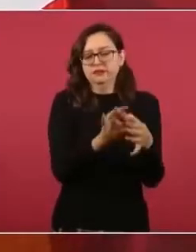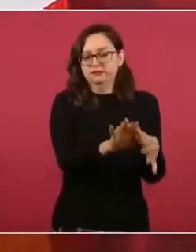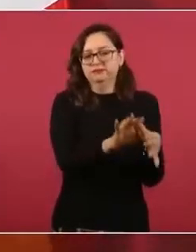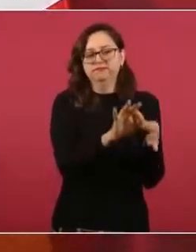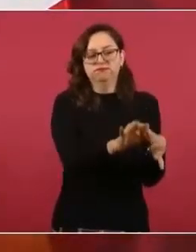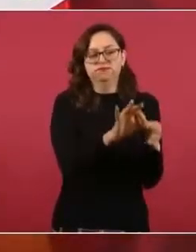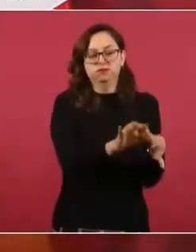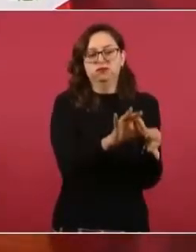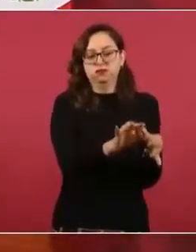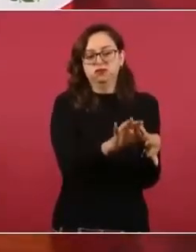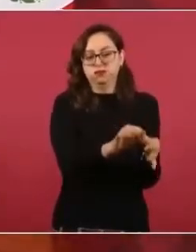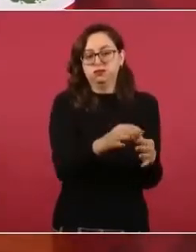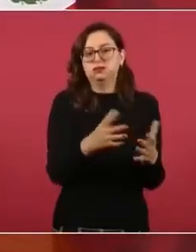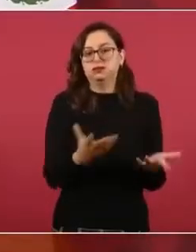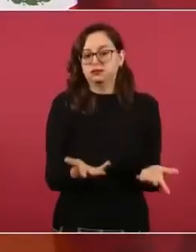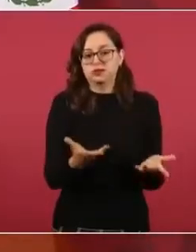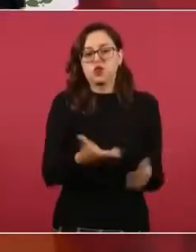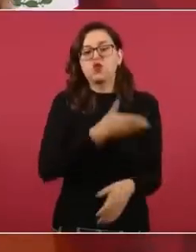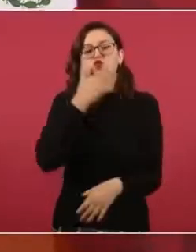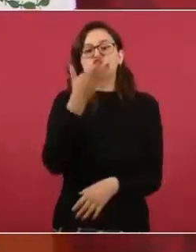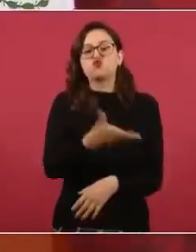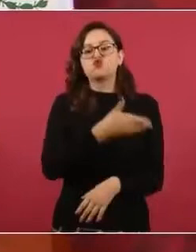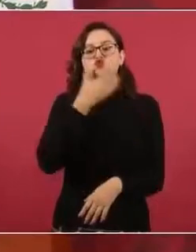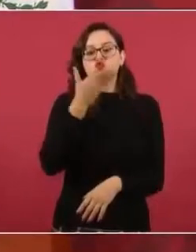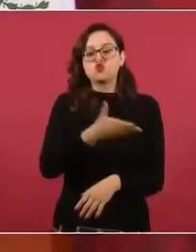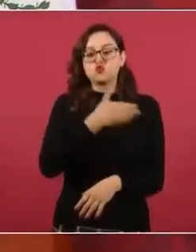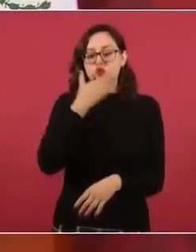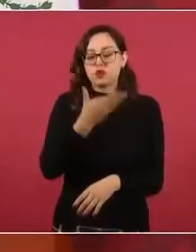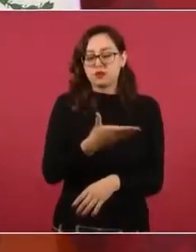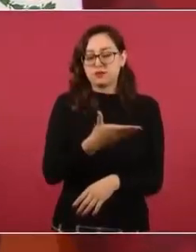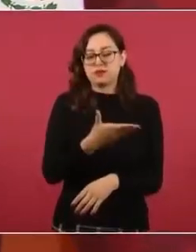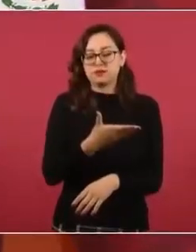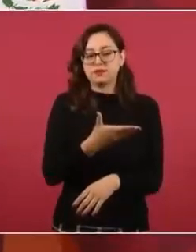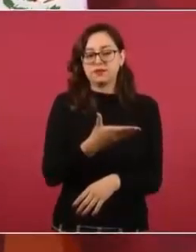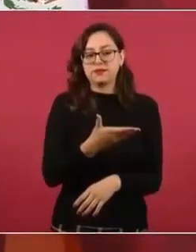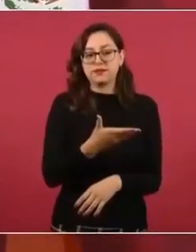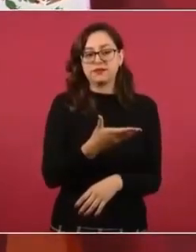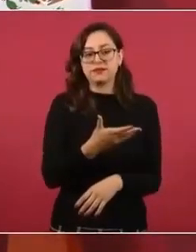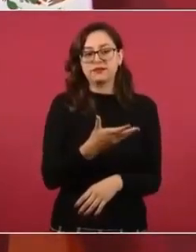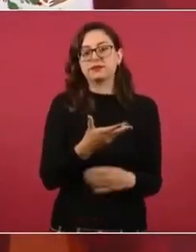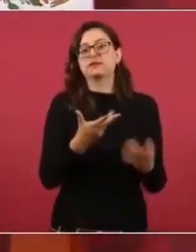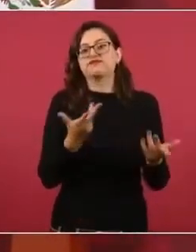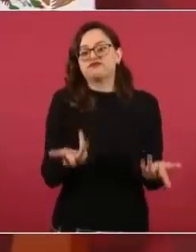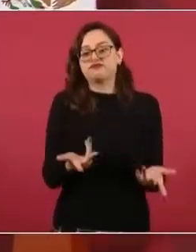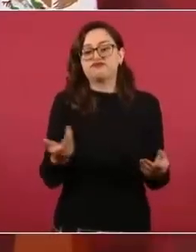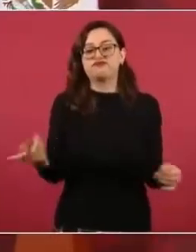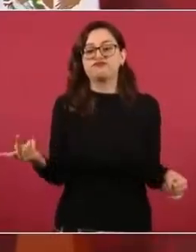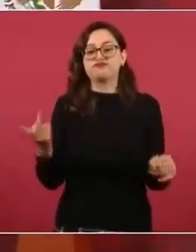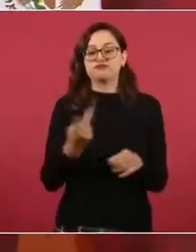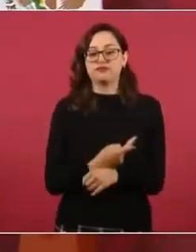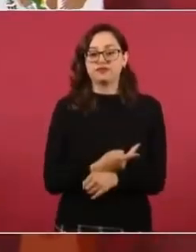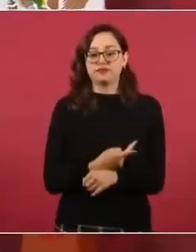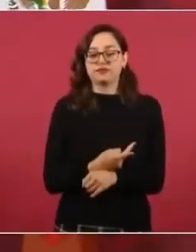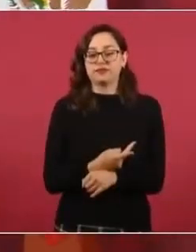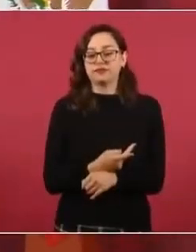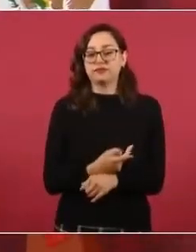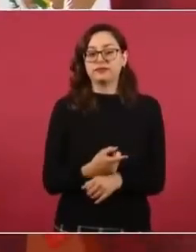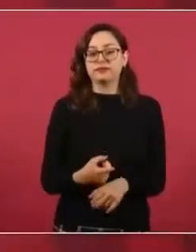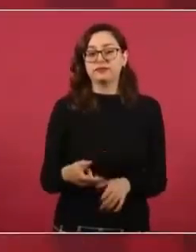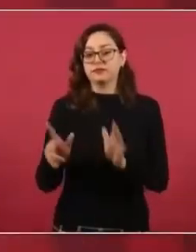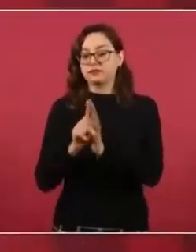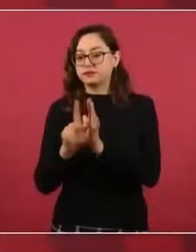Entonces no era nada más el medio de información, sino eran sus vinculaciones